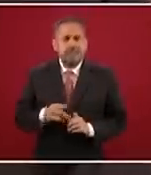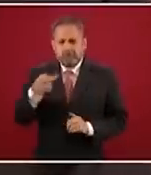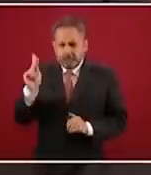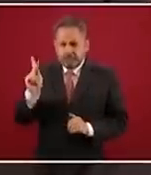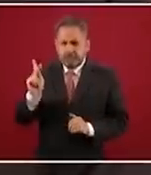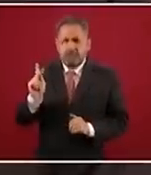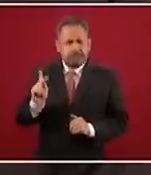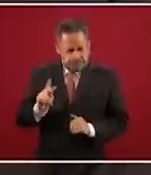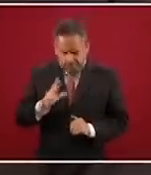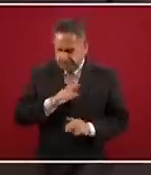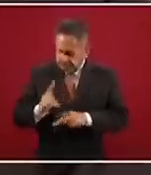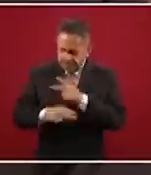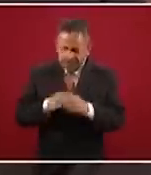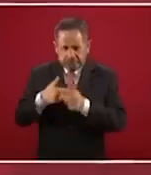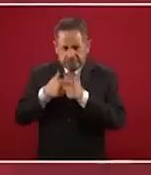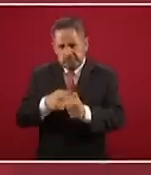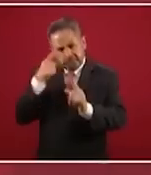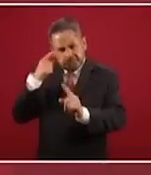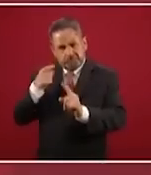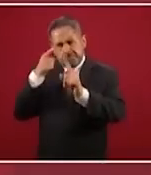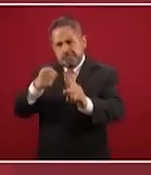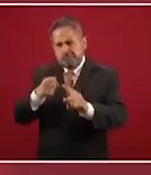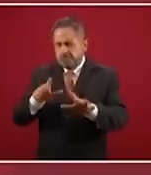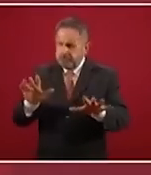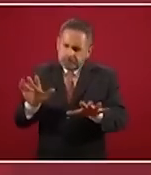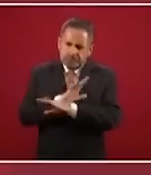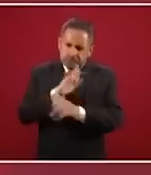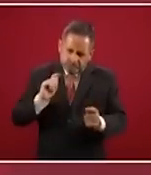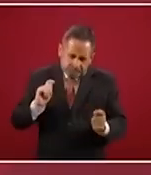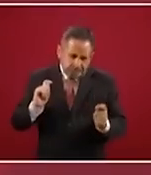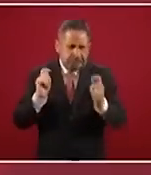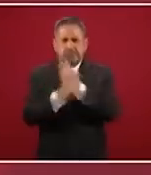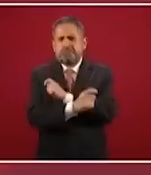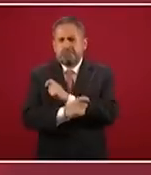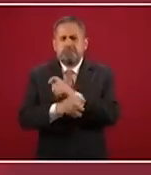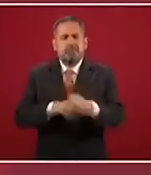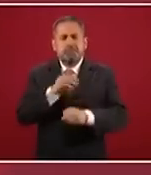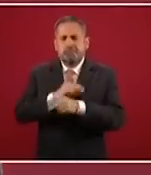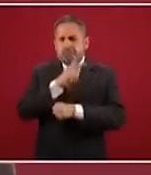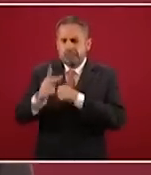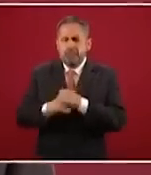pero vamos a lograr el propósito de llevar a cabo la transformación